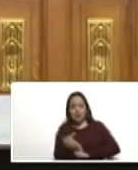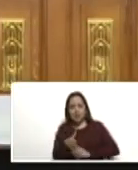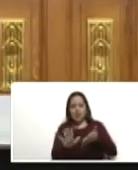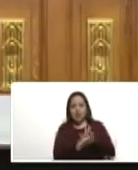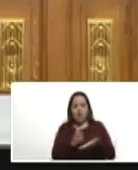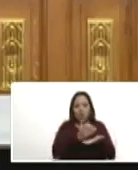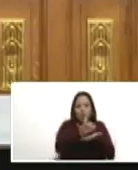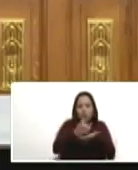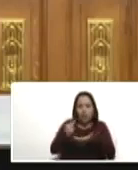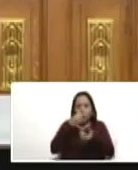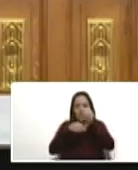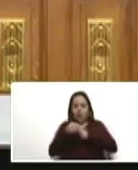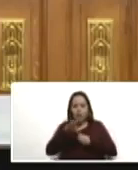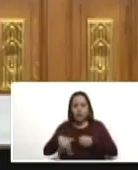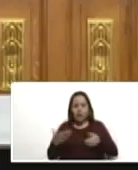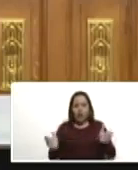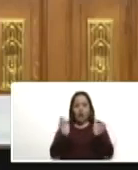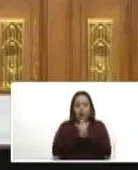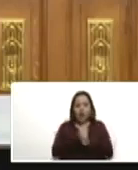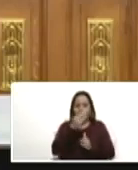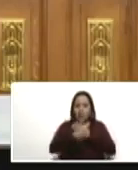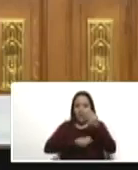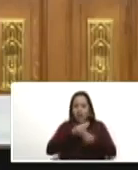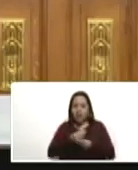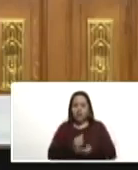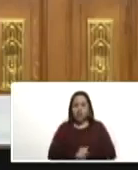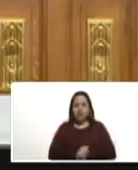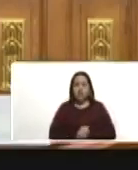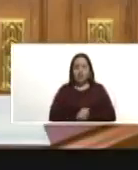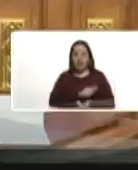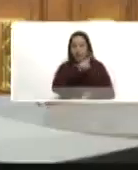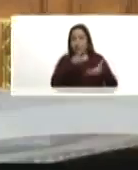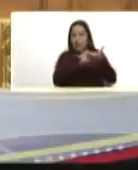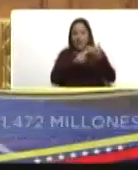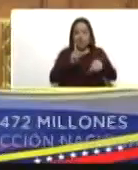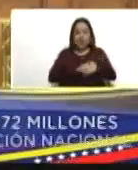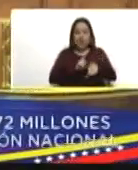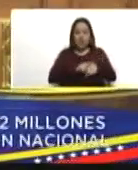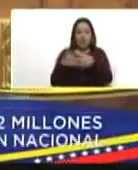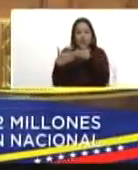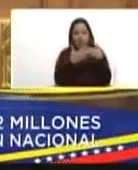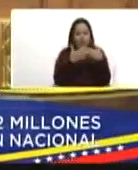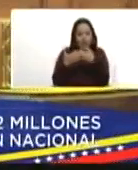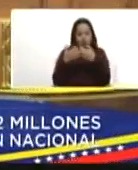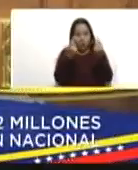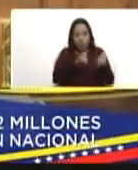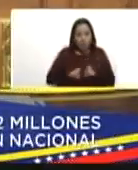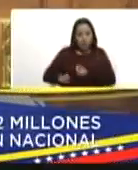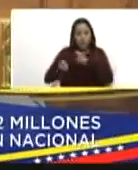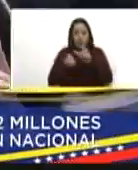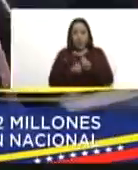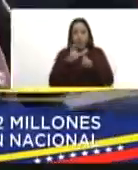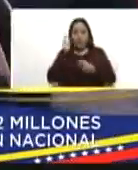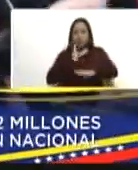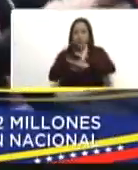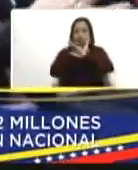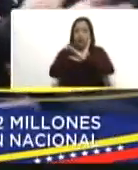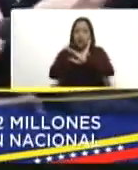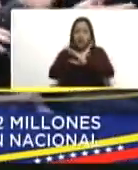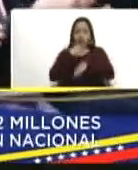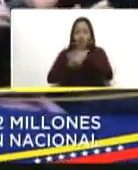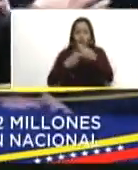conquistado logrado concretado en tiempo de guerra económica y bloqueo